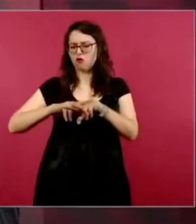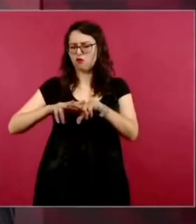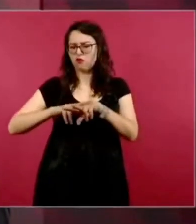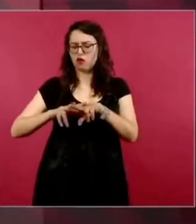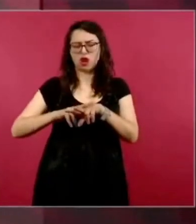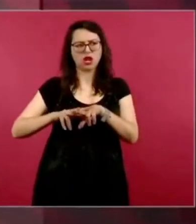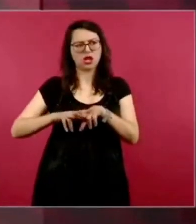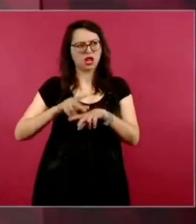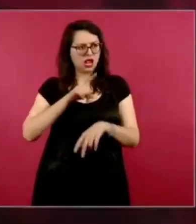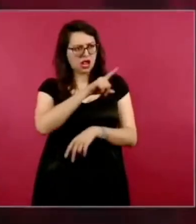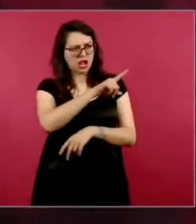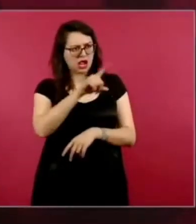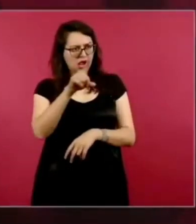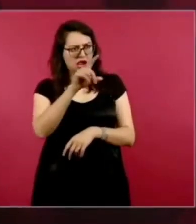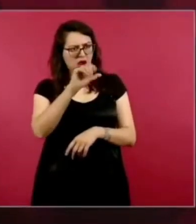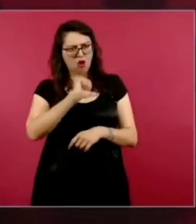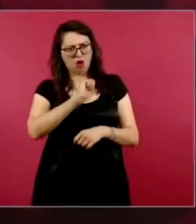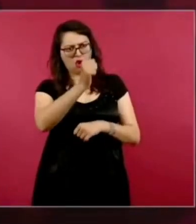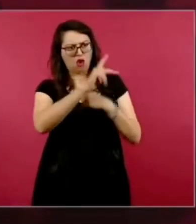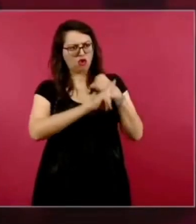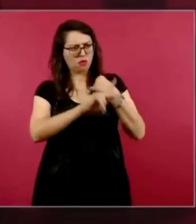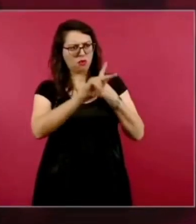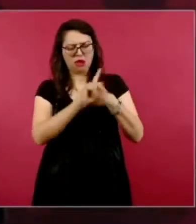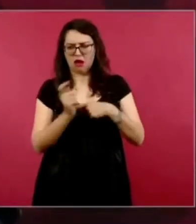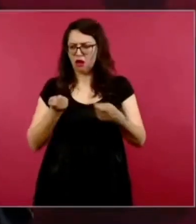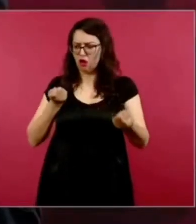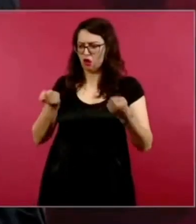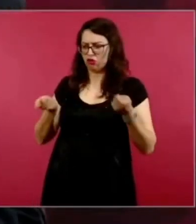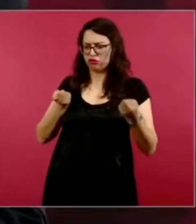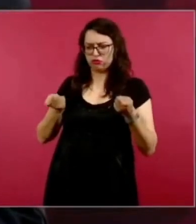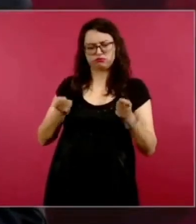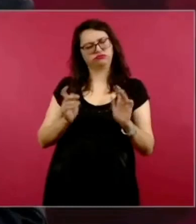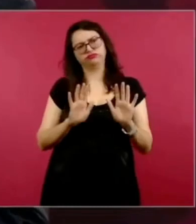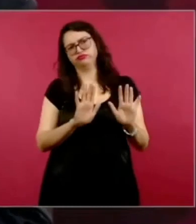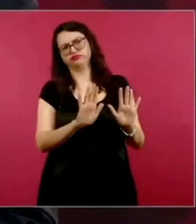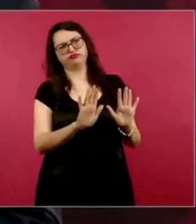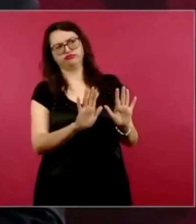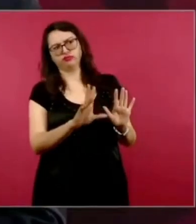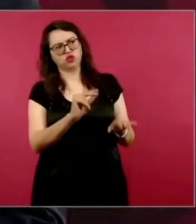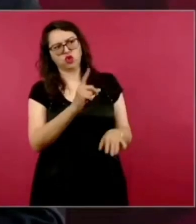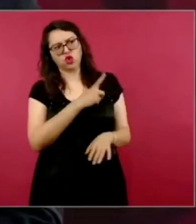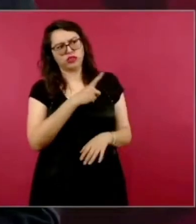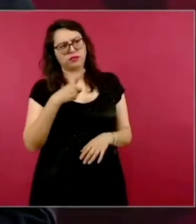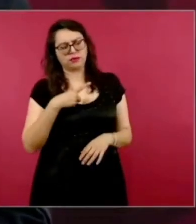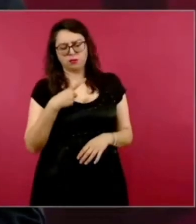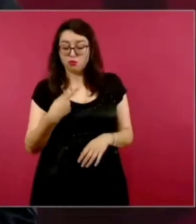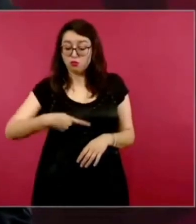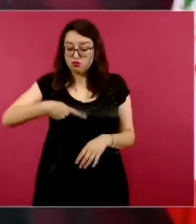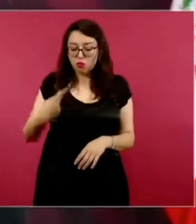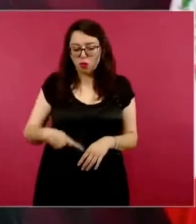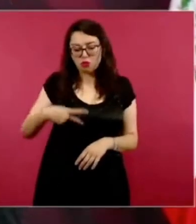aceptar que la red de comunicación esté en manos de extranjeros.